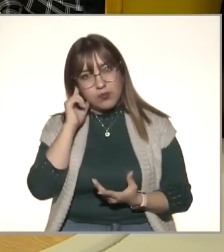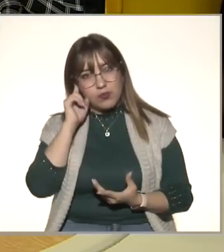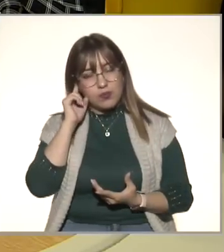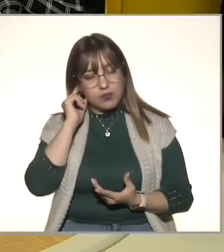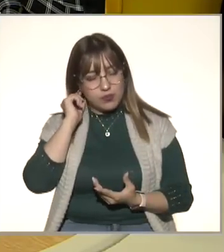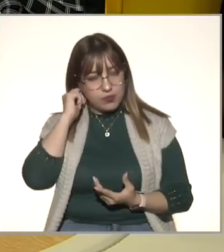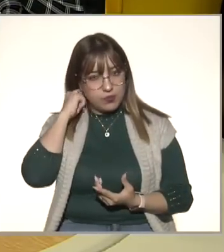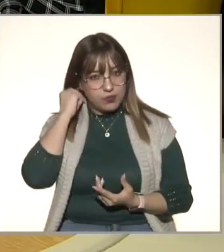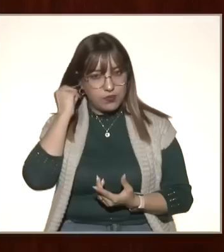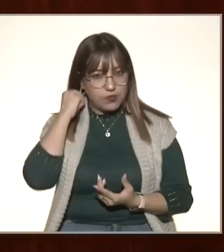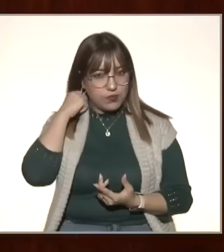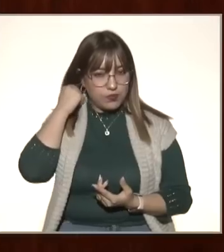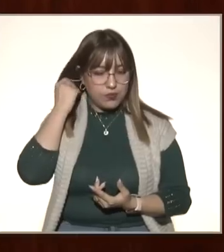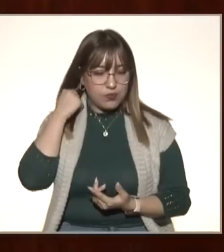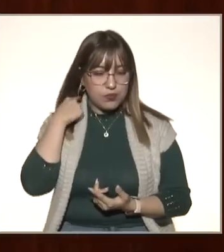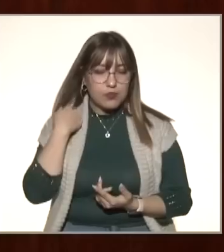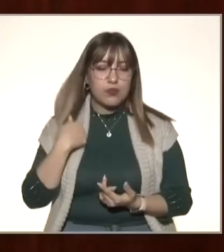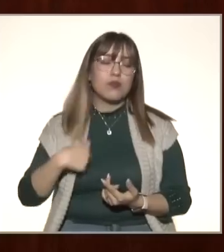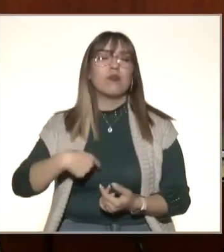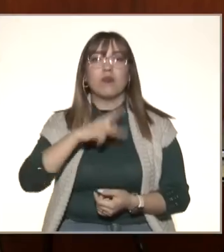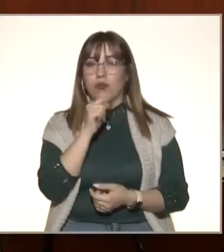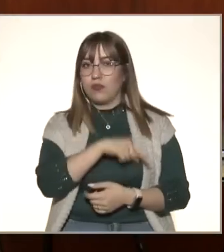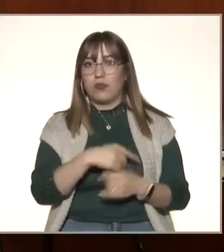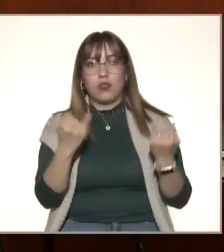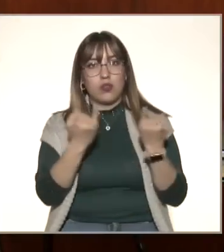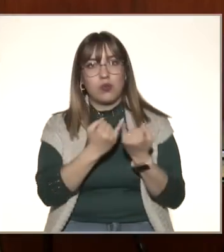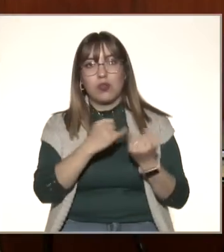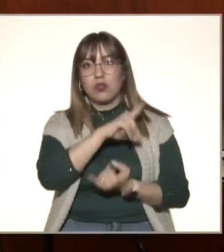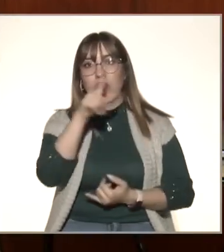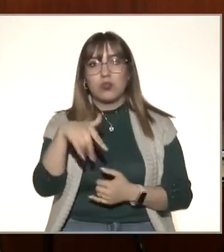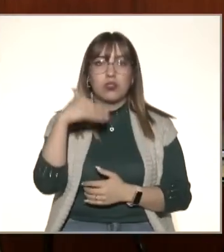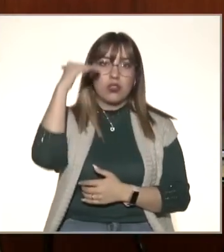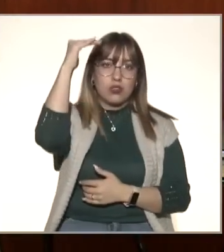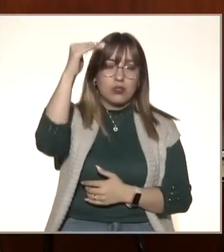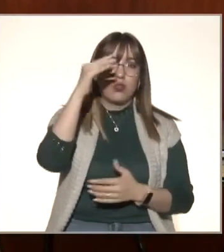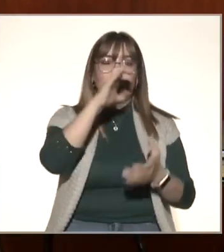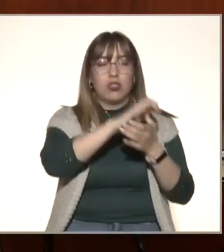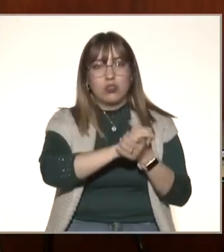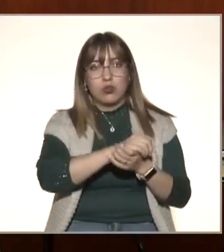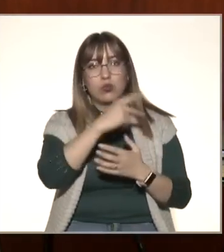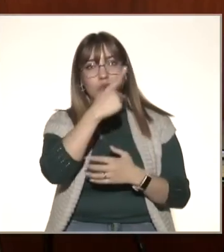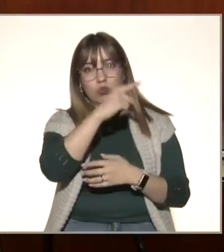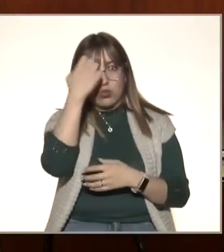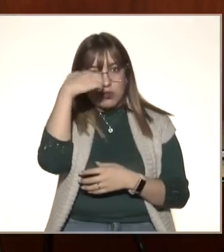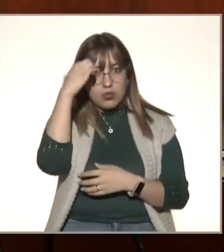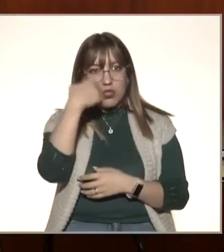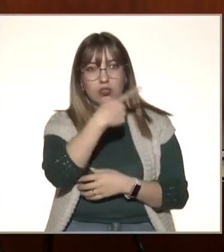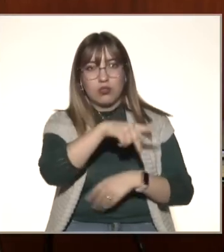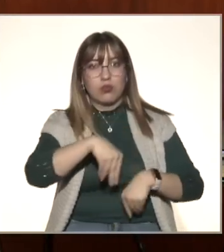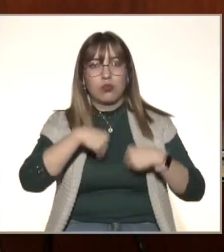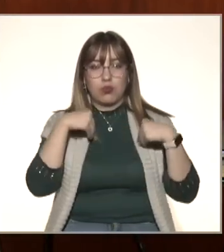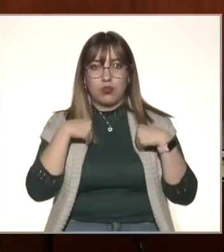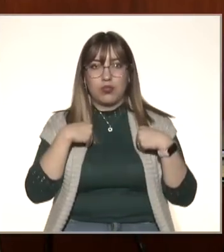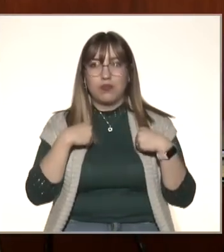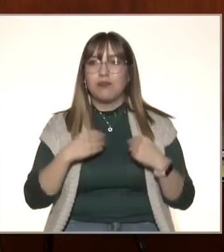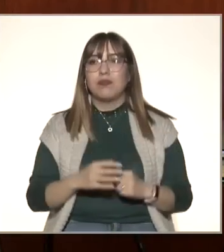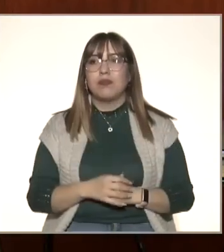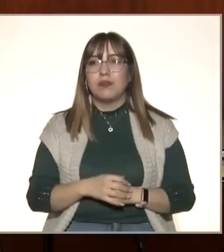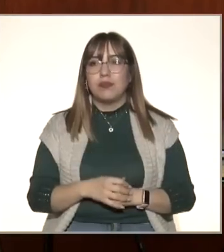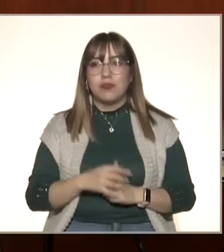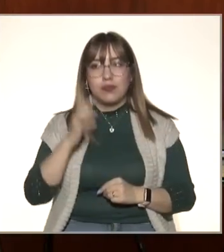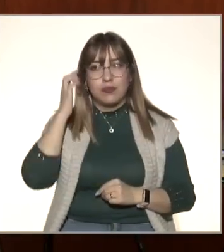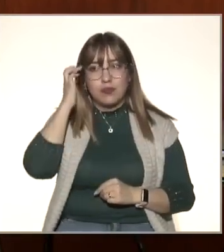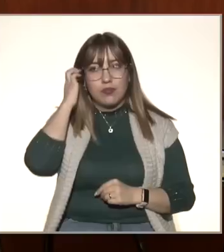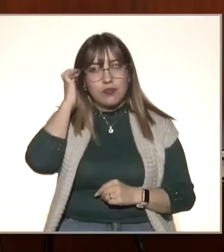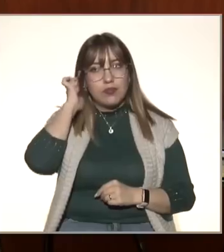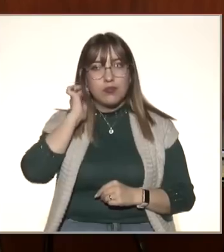tuvo experiencias, se casaron, tuvieron hijos. Y por eso es lógico que cuando lo que los unía a esos